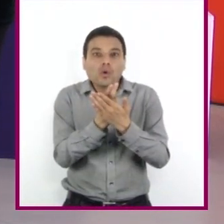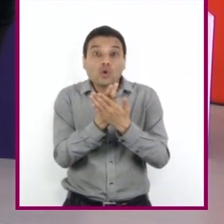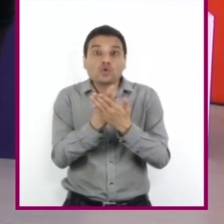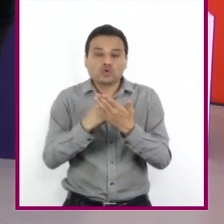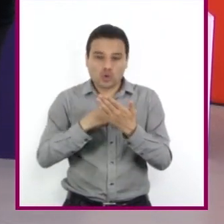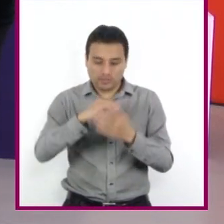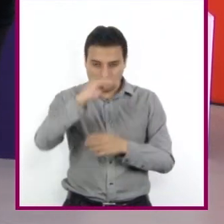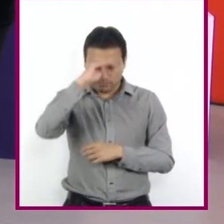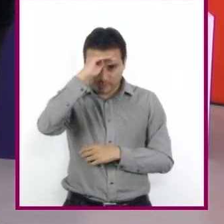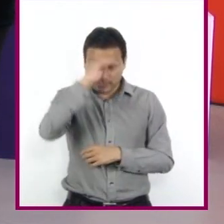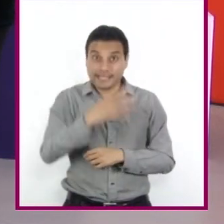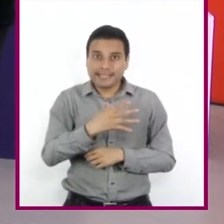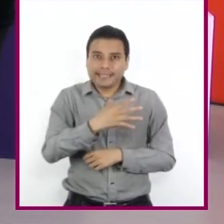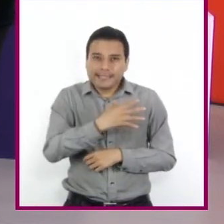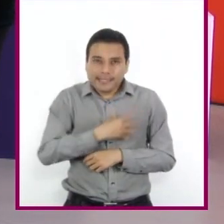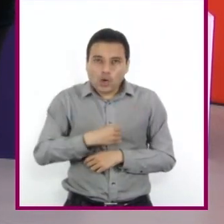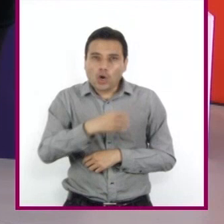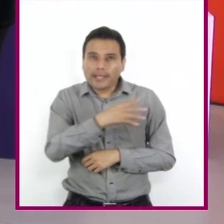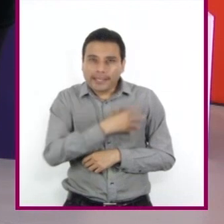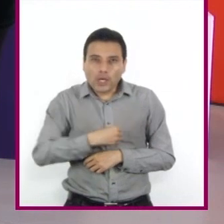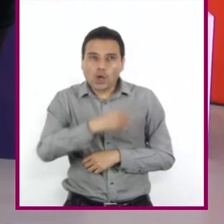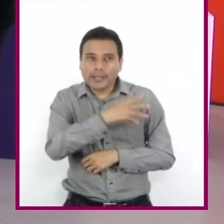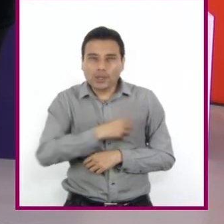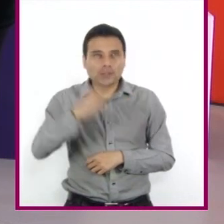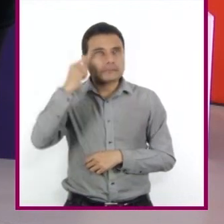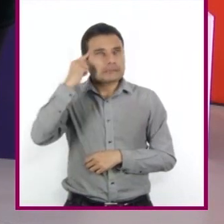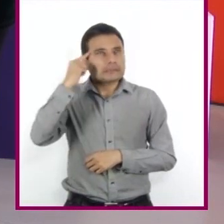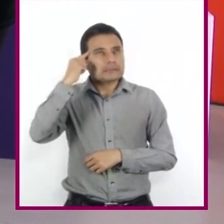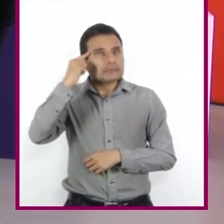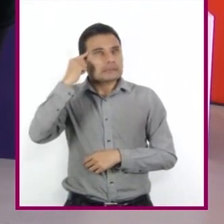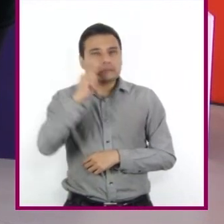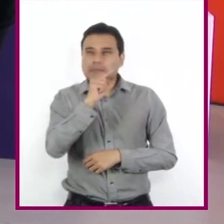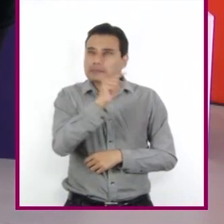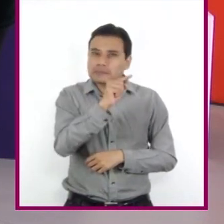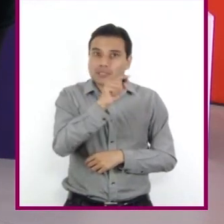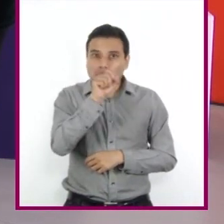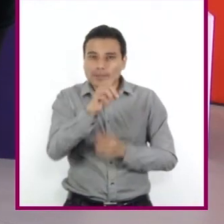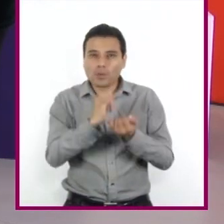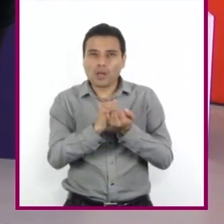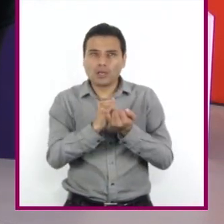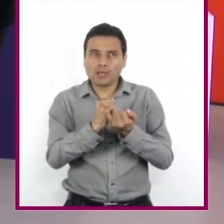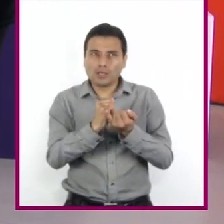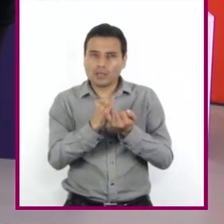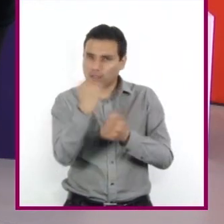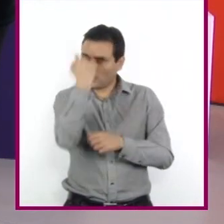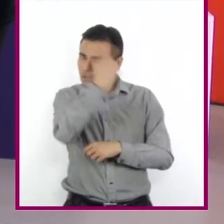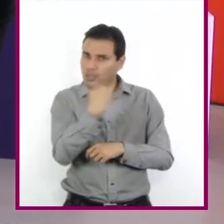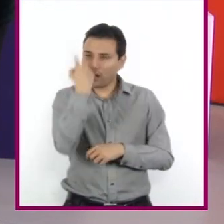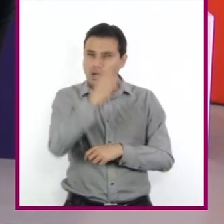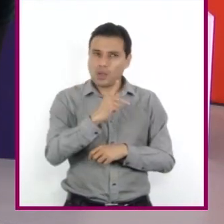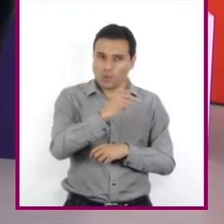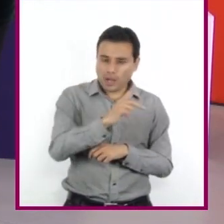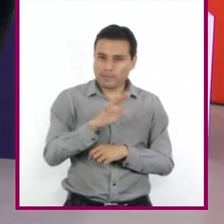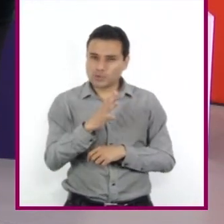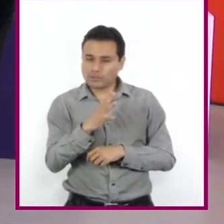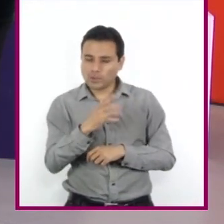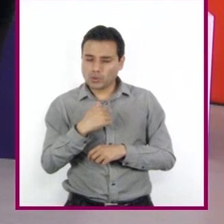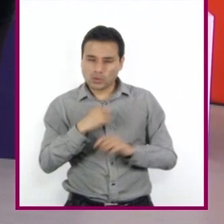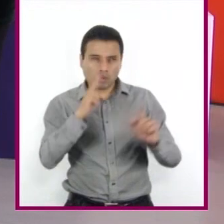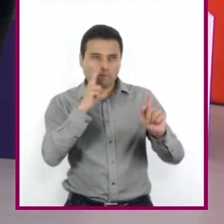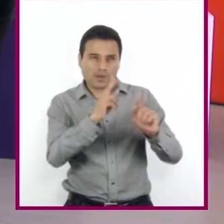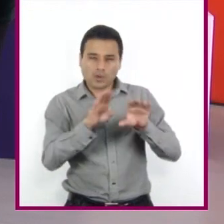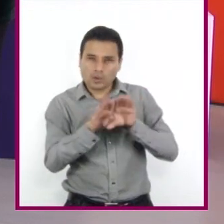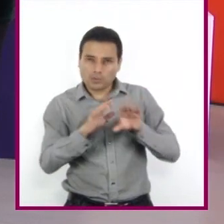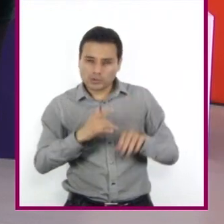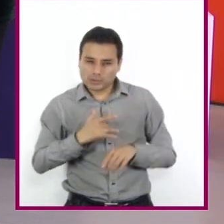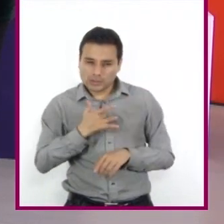y no dejaba de recordar en todas las cosas en las que nos parecemos y cómo yo lo percibo a él. Creo que esta actividad es una